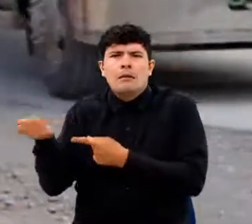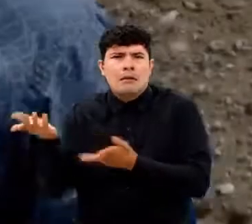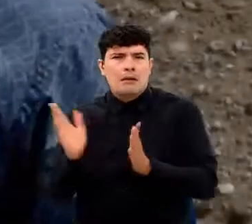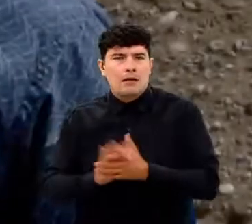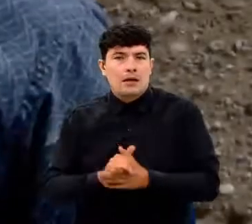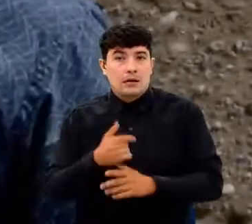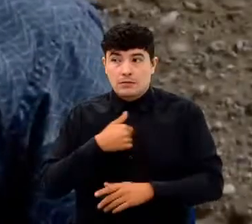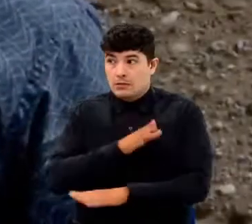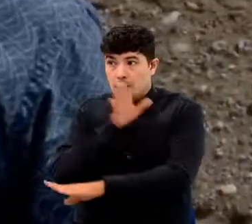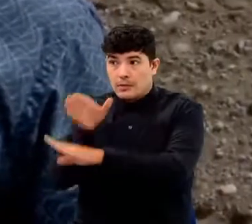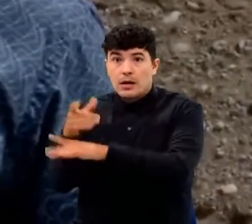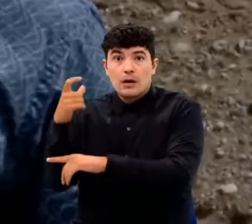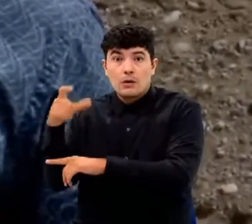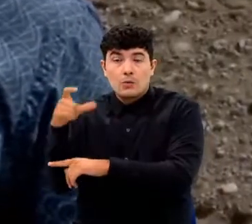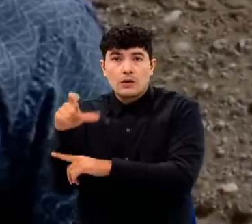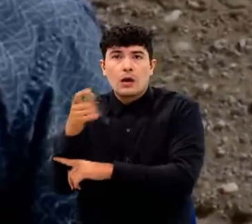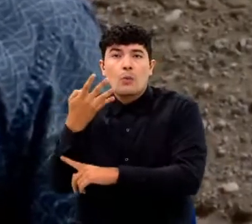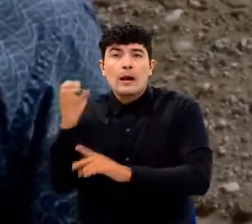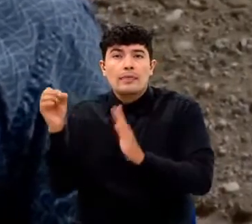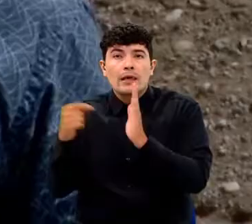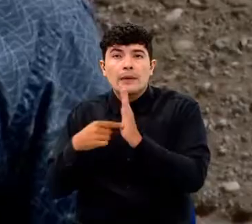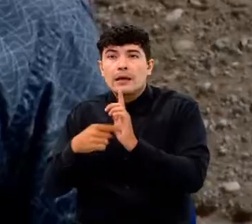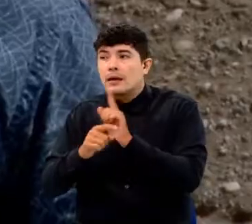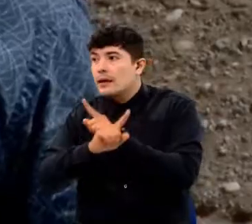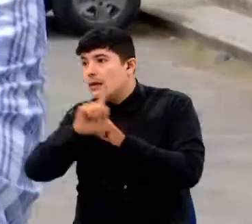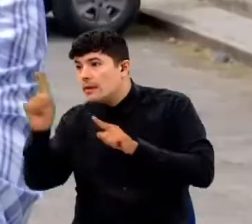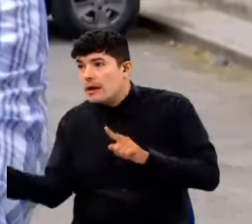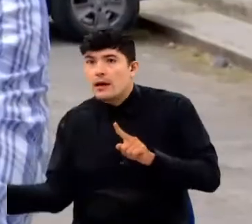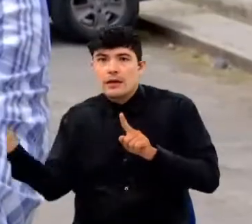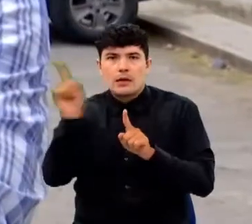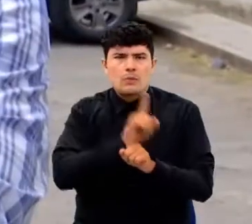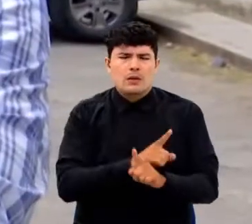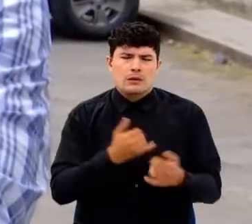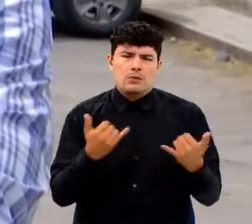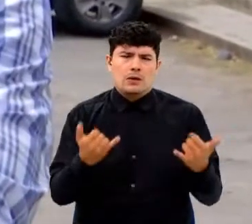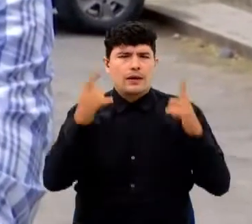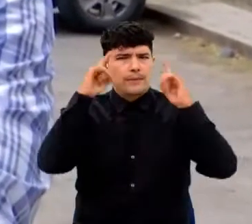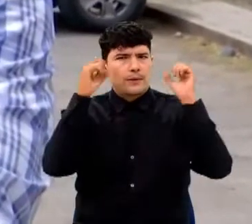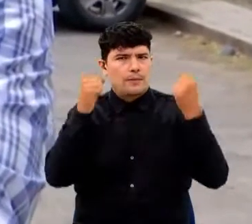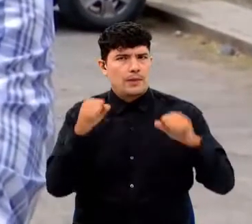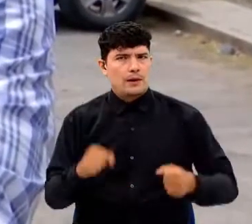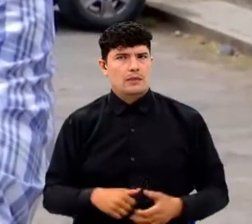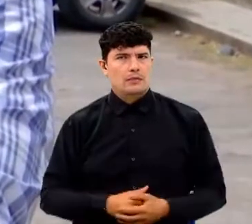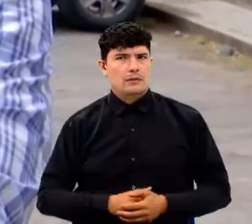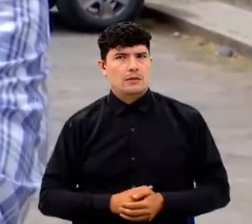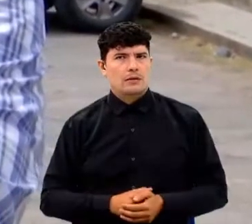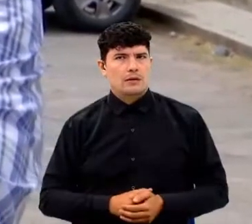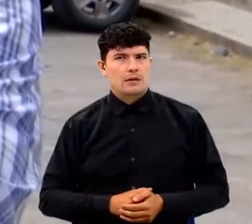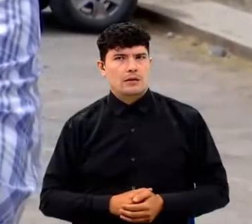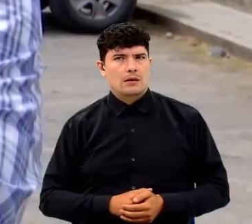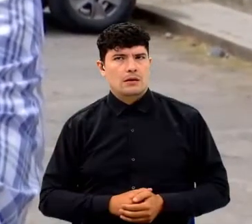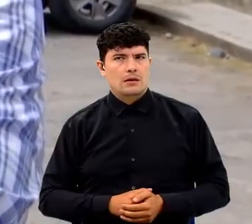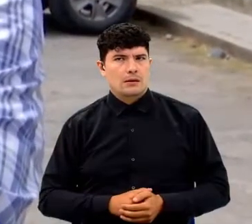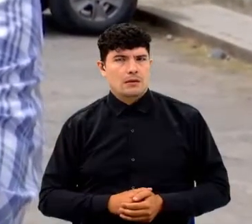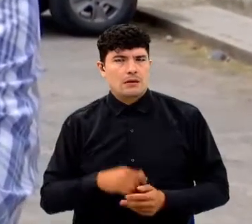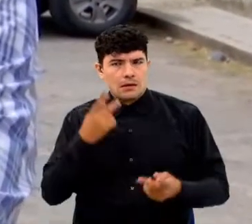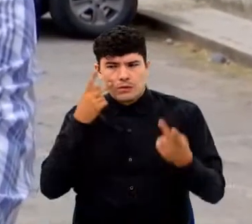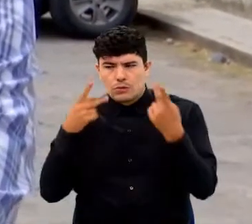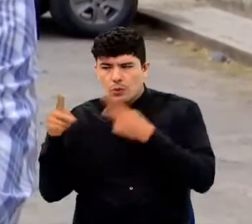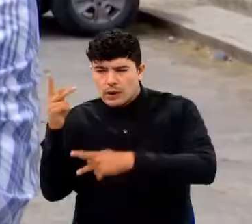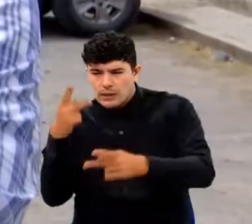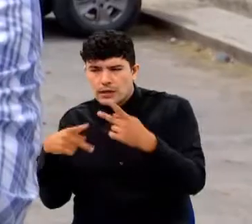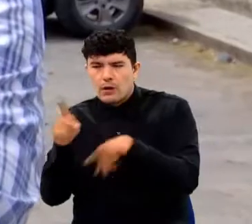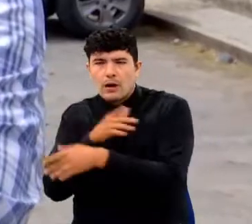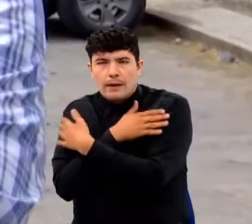hacia la ciudad de Cúcuta, ya vale 40.000 pesos de ida y regreso. Preocupante para el sector turístico de Pamplona y para